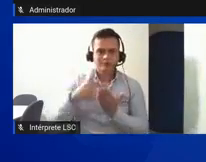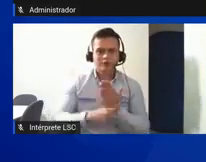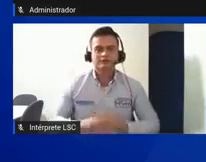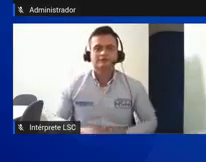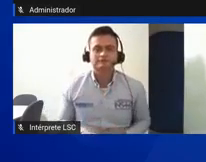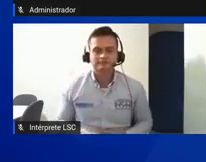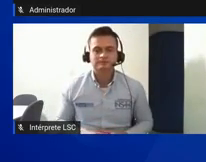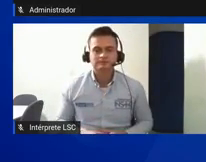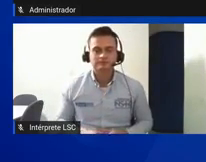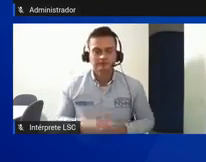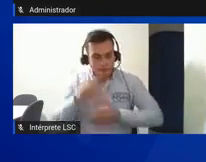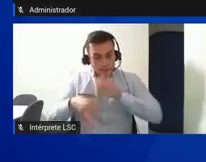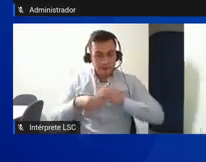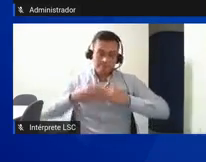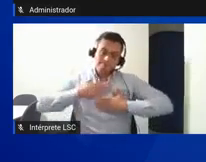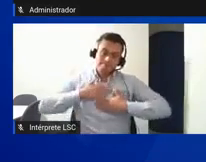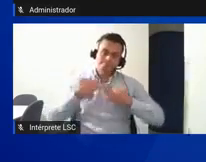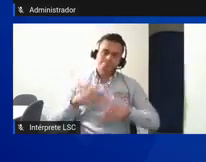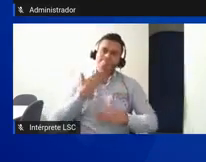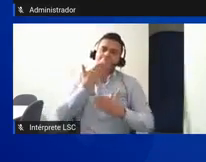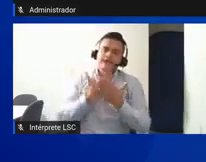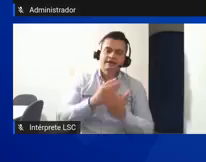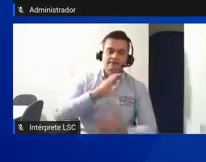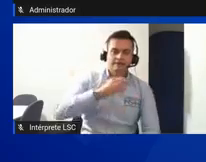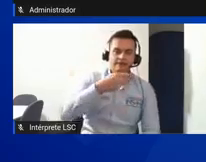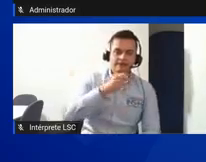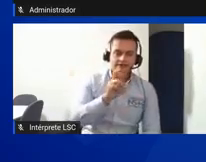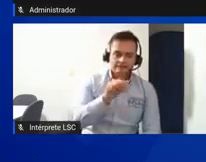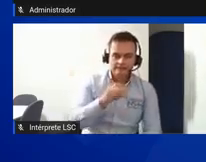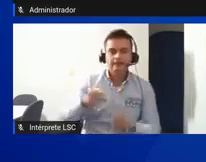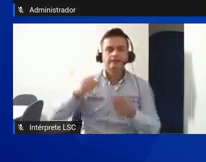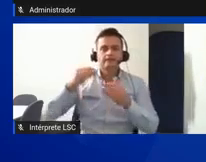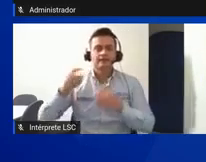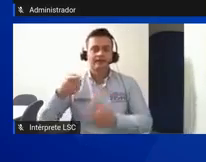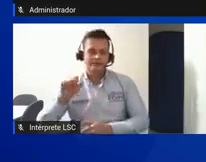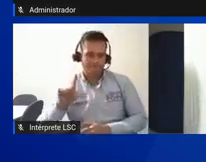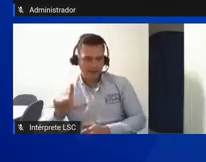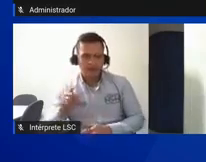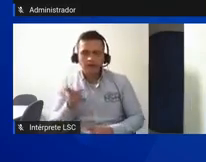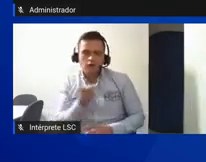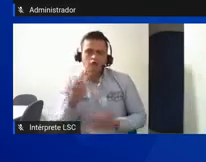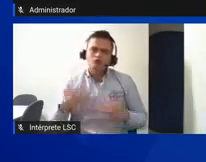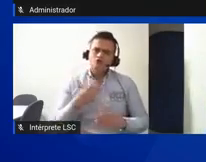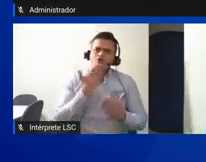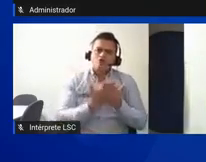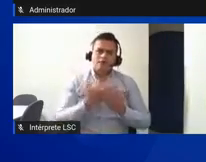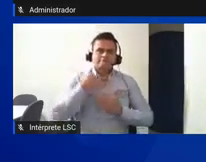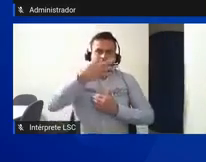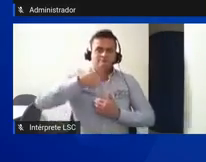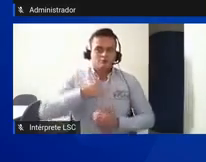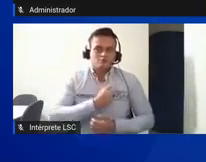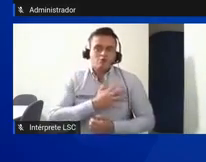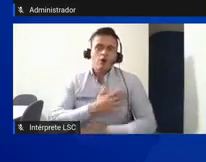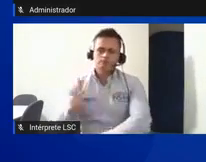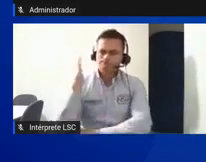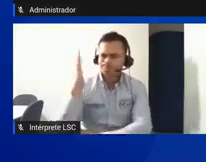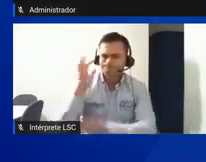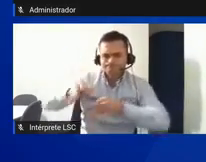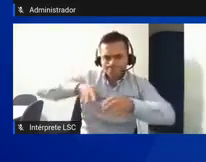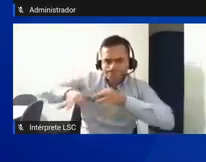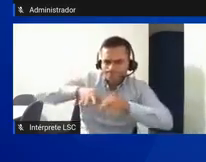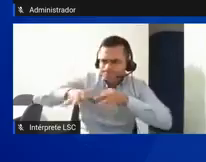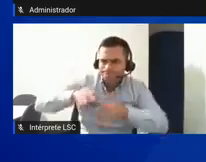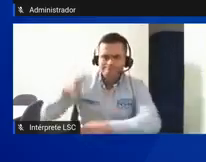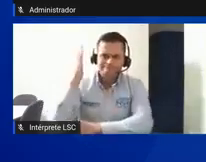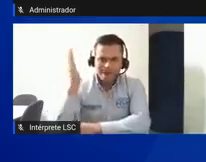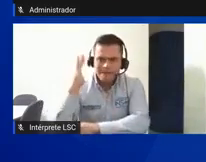yo agradecerle primero a Cristian y a Gabriel que me hayan podido dejar ser la ponente y decirles